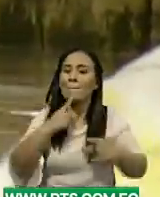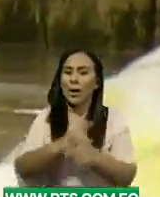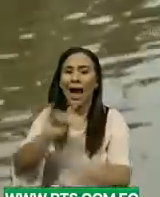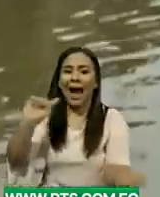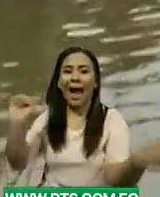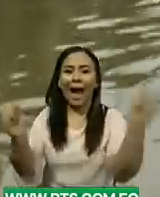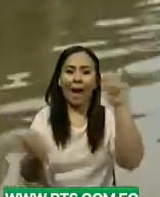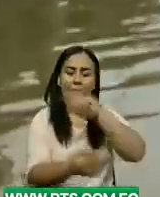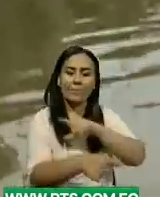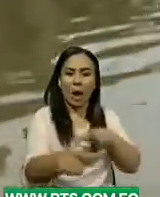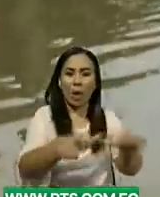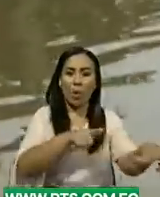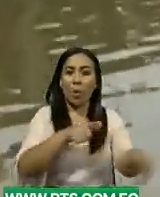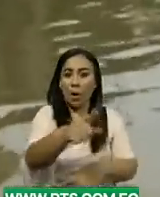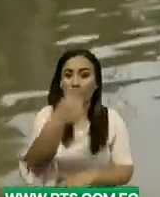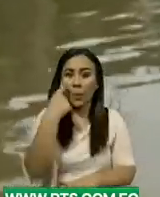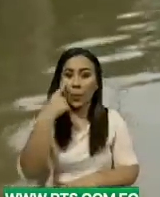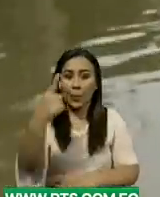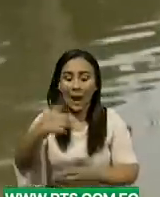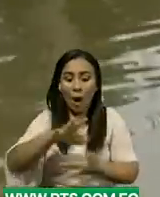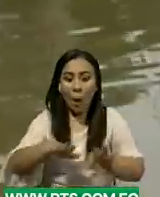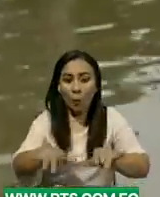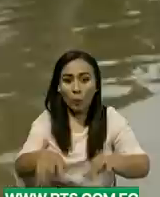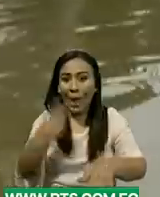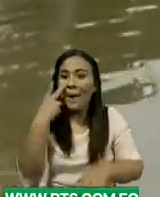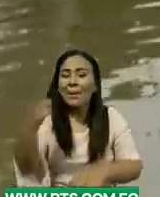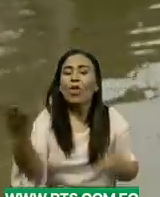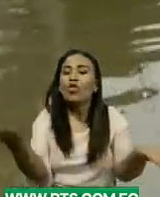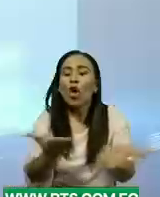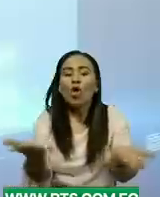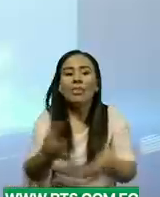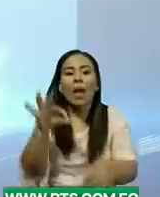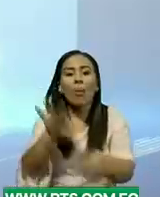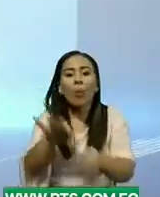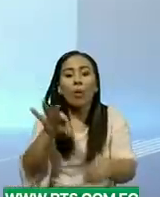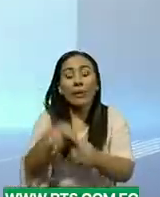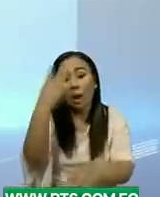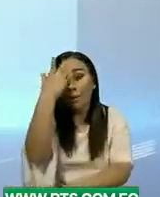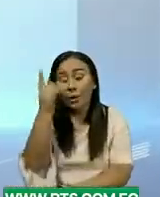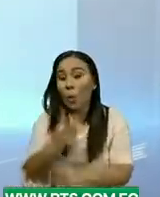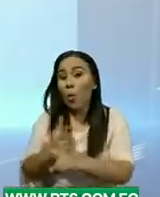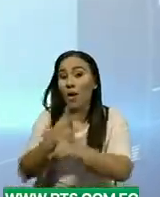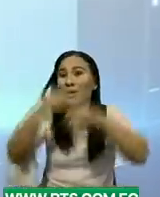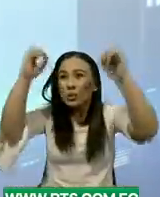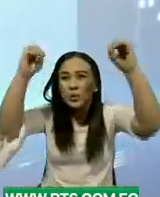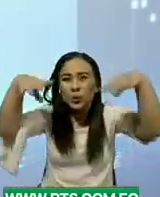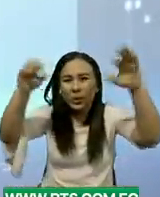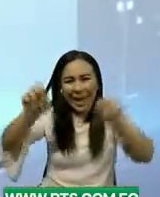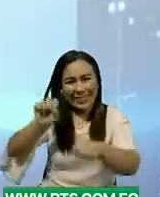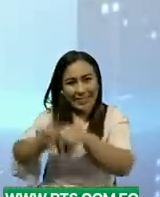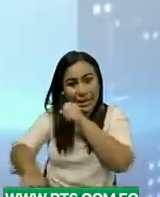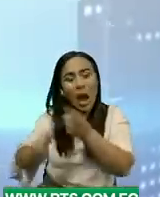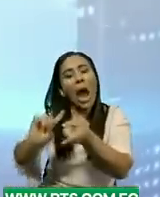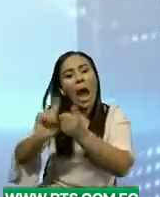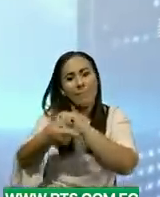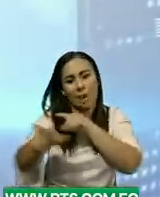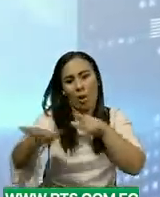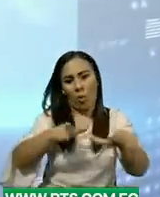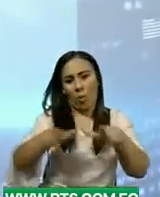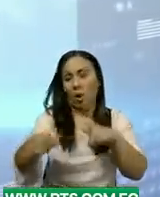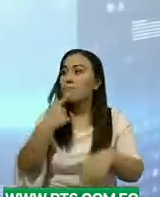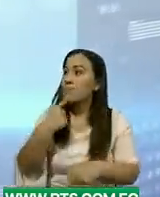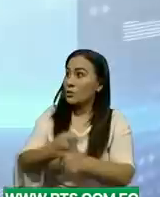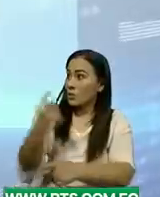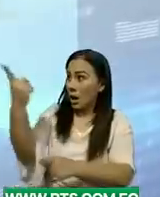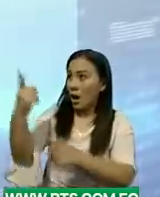ríos. En Wuhan, por ejemplo, existen dos recintos anegados por el agua. Aunque uno ya ha quedado habilitado, el otro se lo movió a un